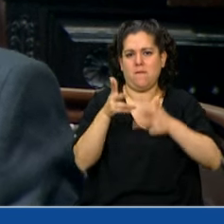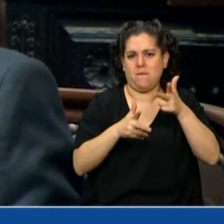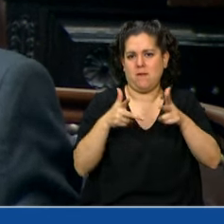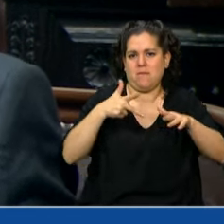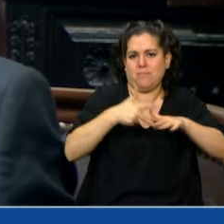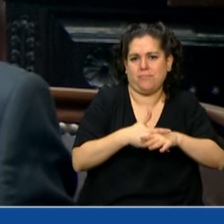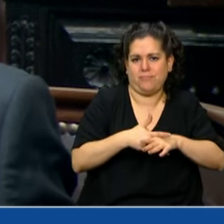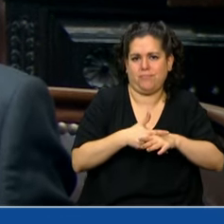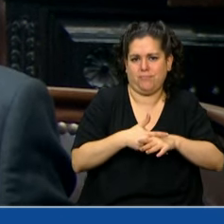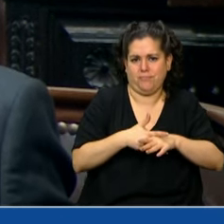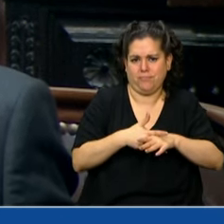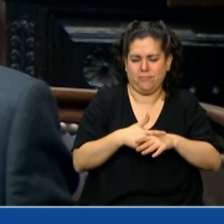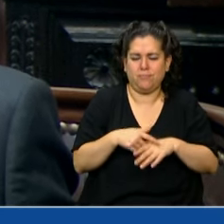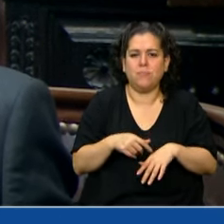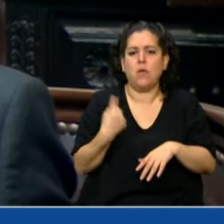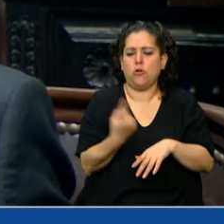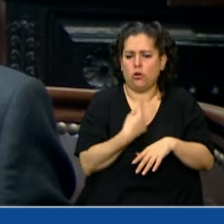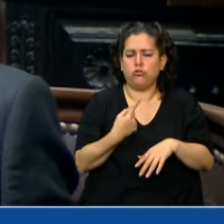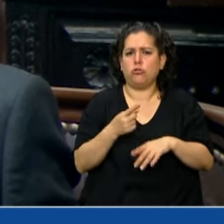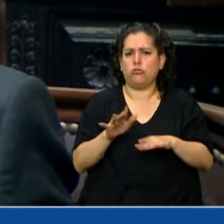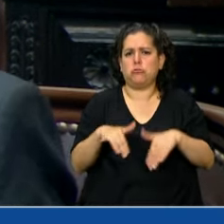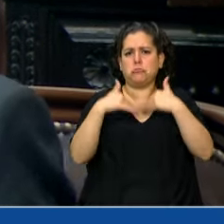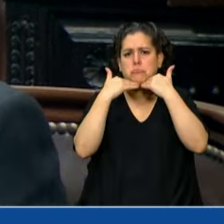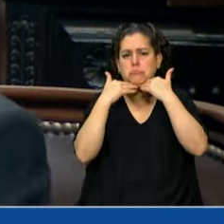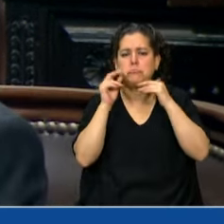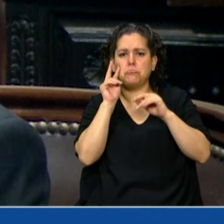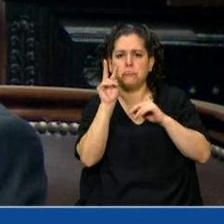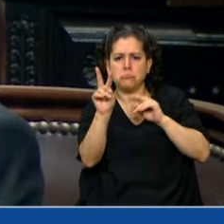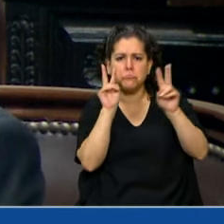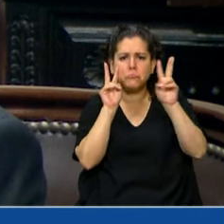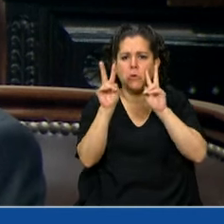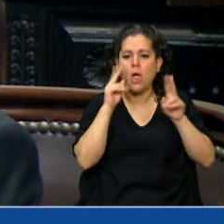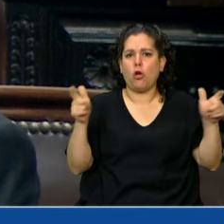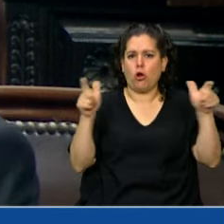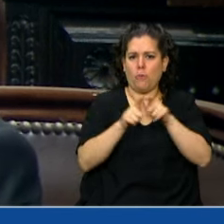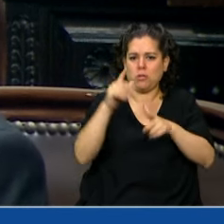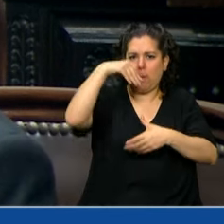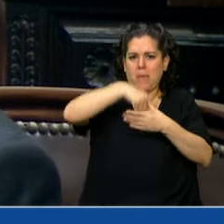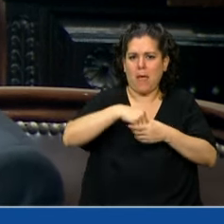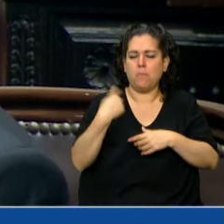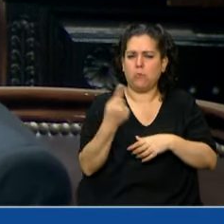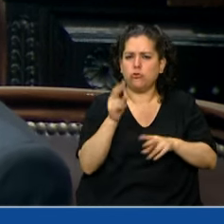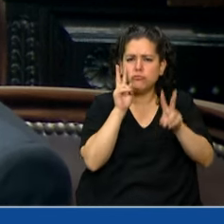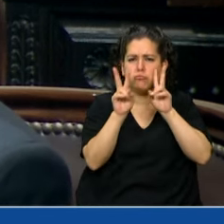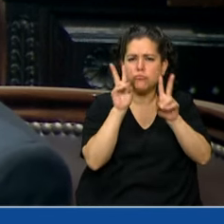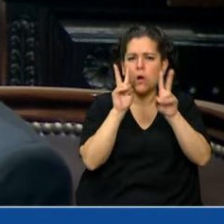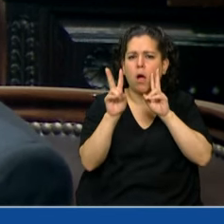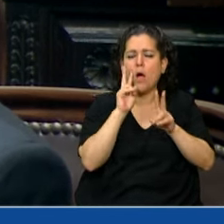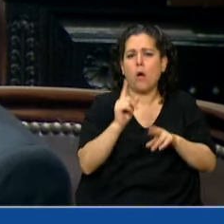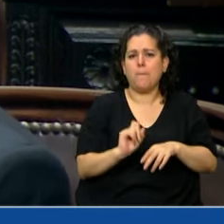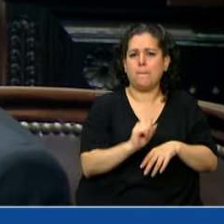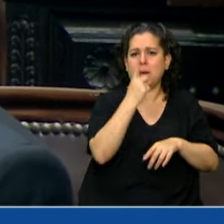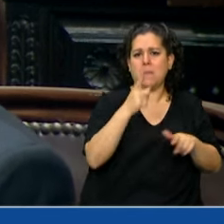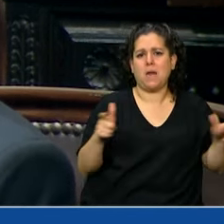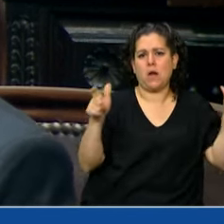inconclusas nosotros muchos de los ovarios de los miembros de la comisión después de la